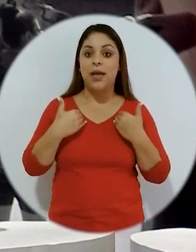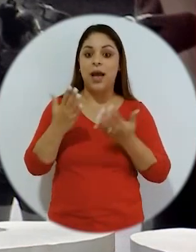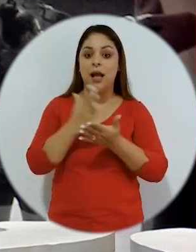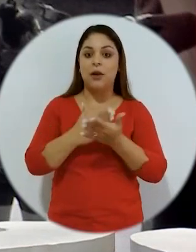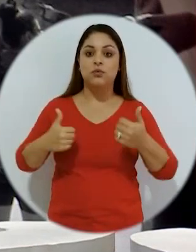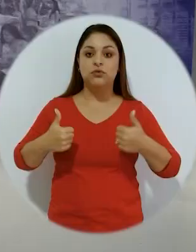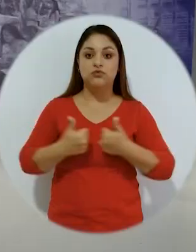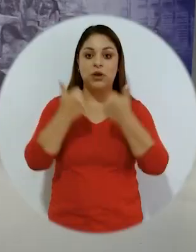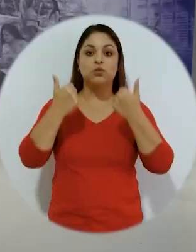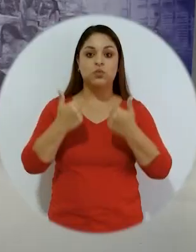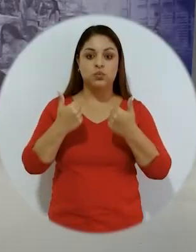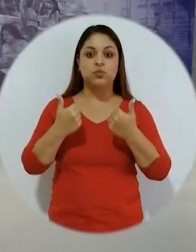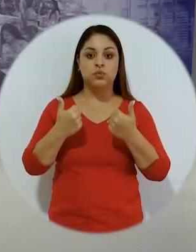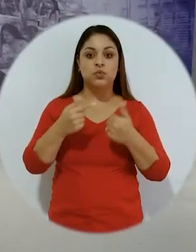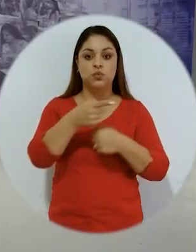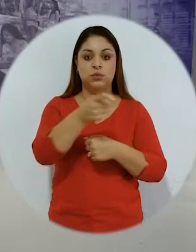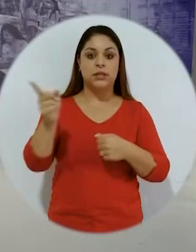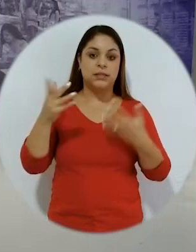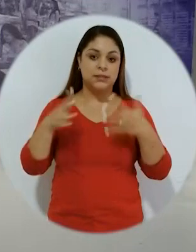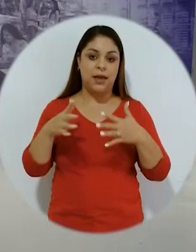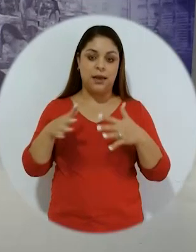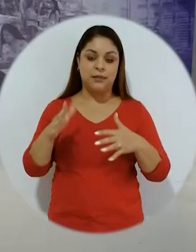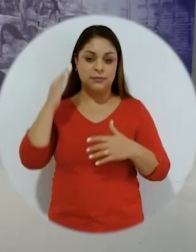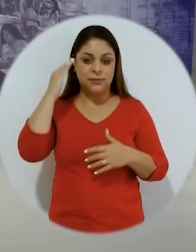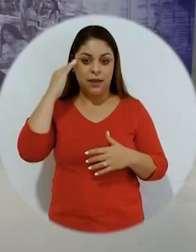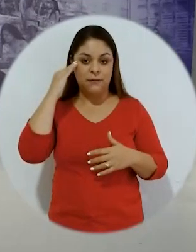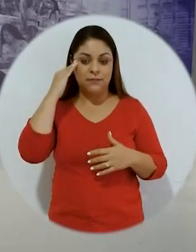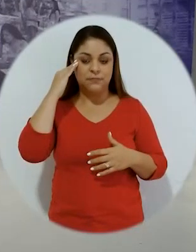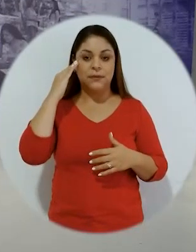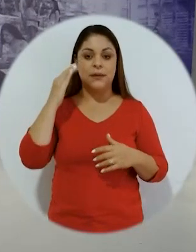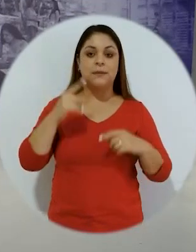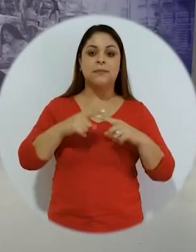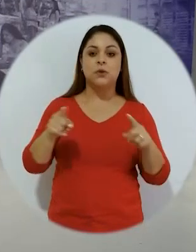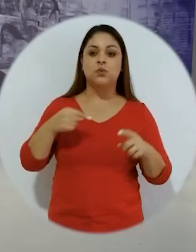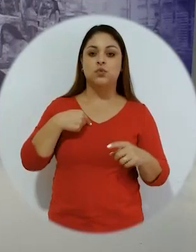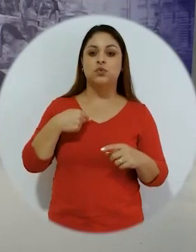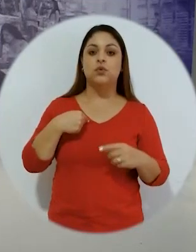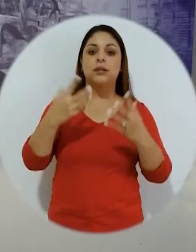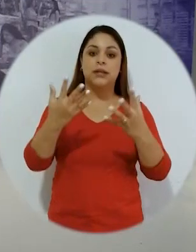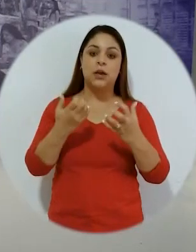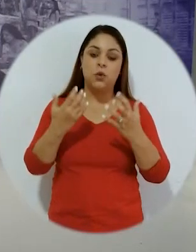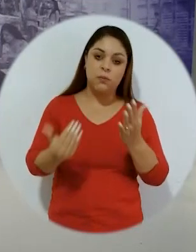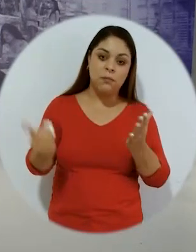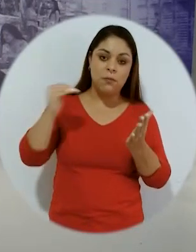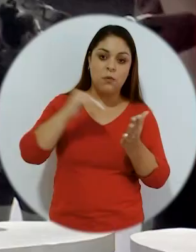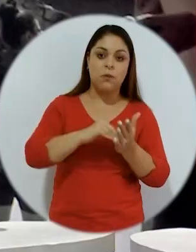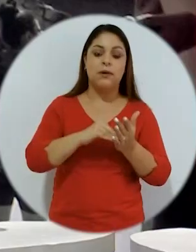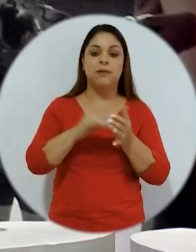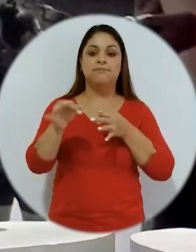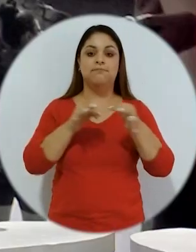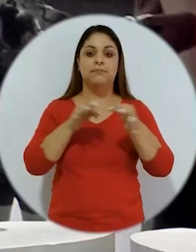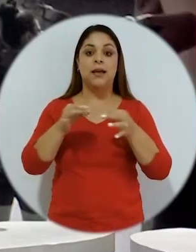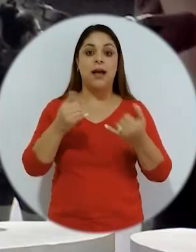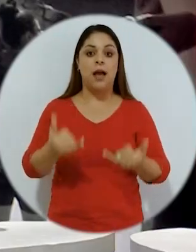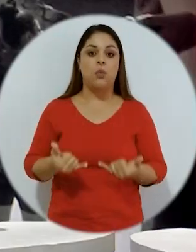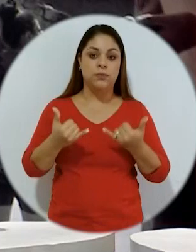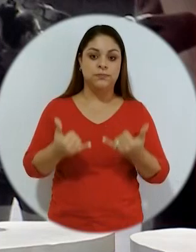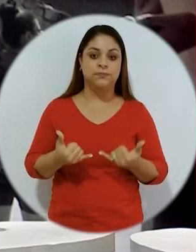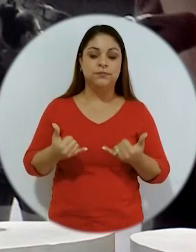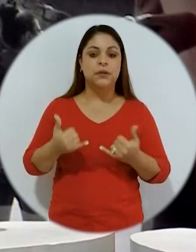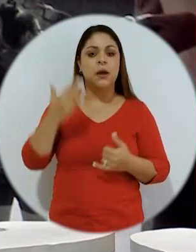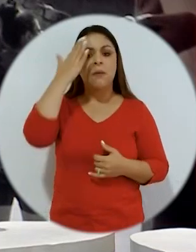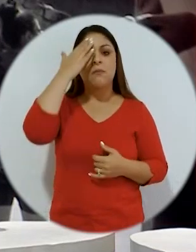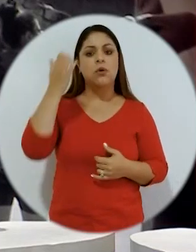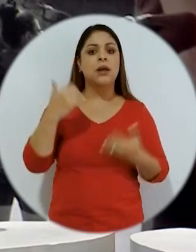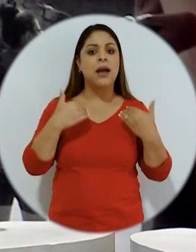genera una serie de retos y desafíos de los cuales ustedes han ido mencionando algunos a lo largo del programa, pero me gustaría recapitularlos